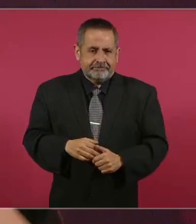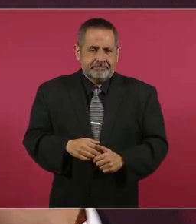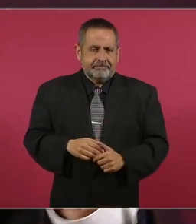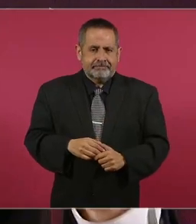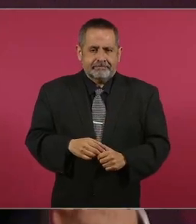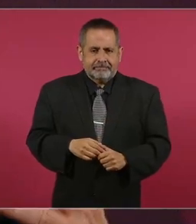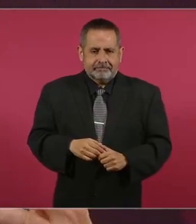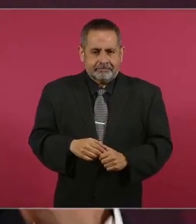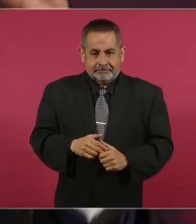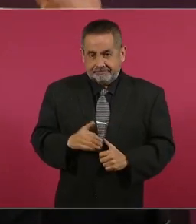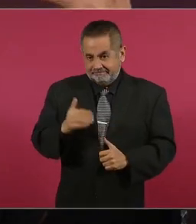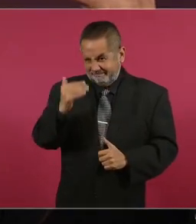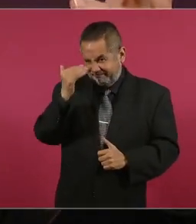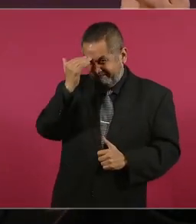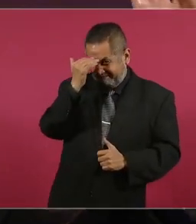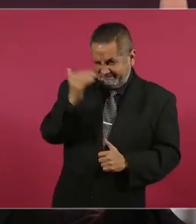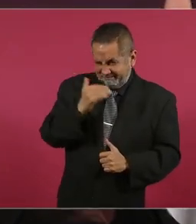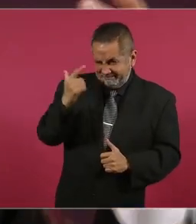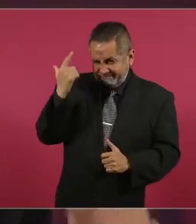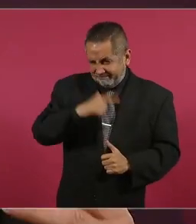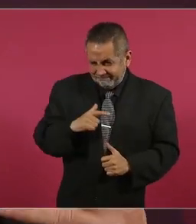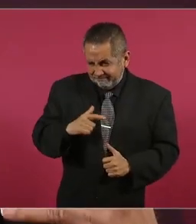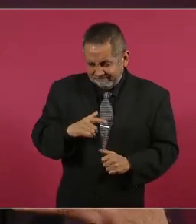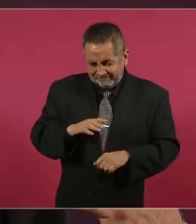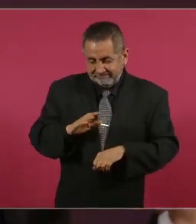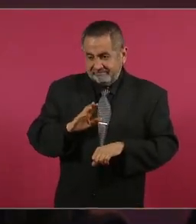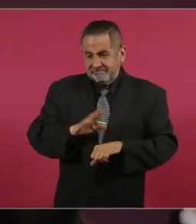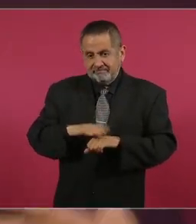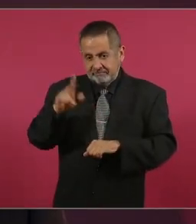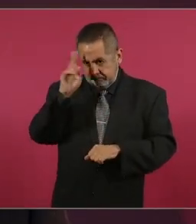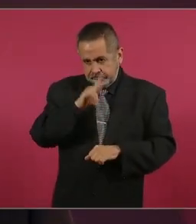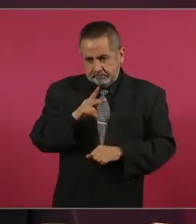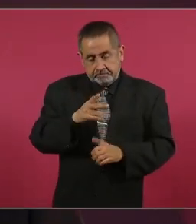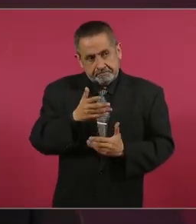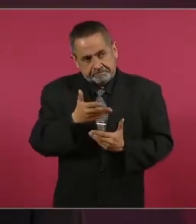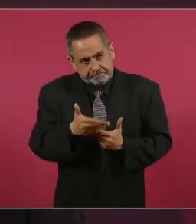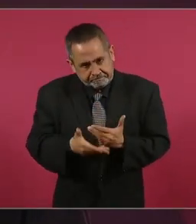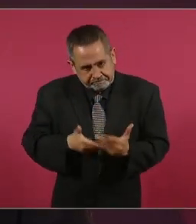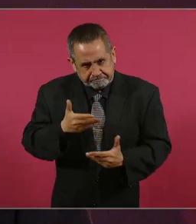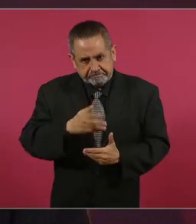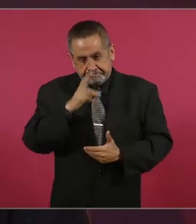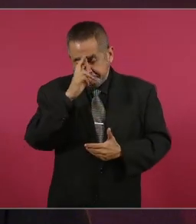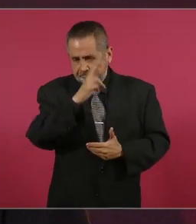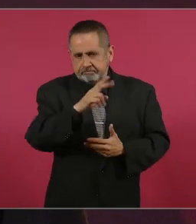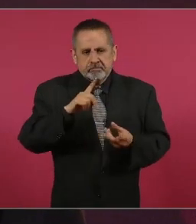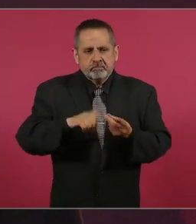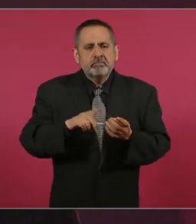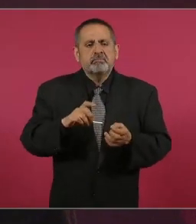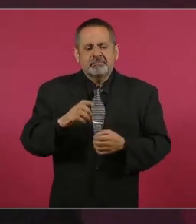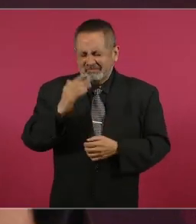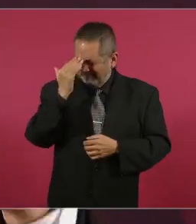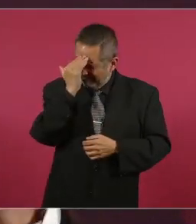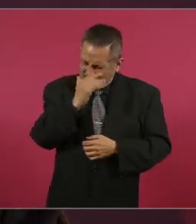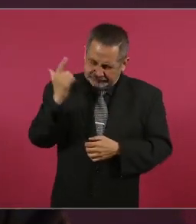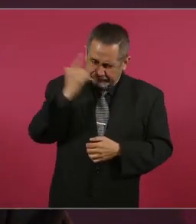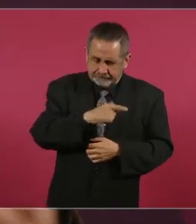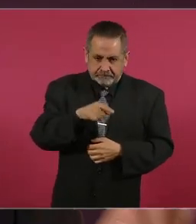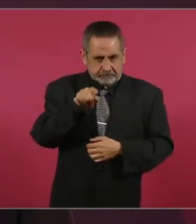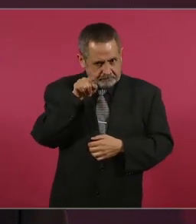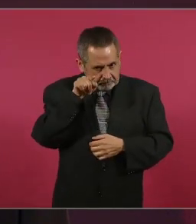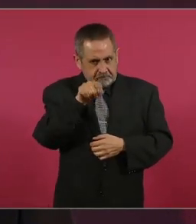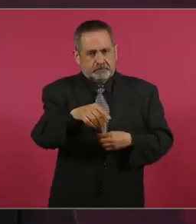La tragedia está, y lo digo con todo respeto, en donde usted